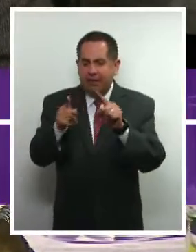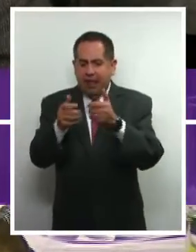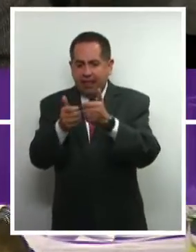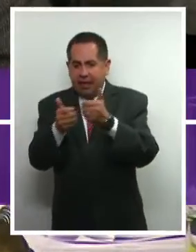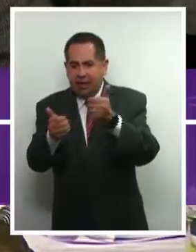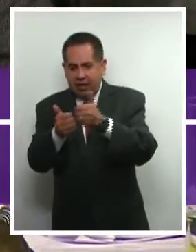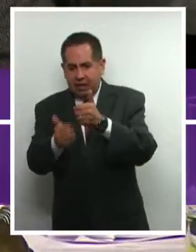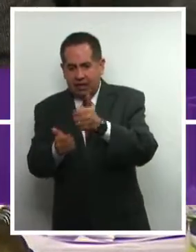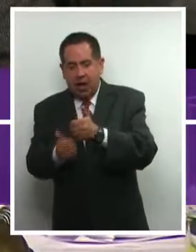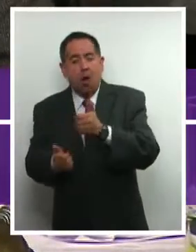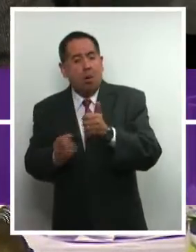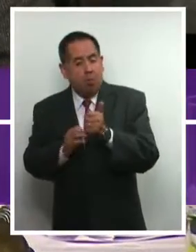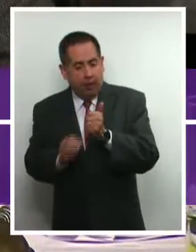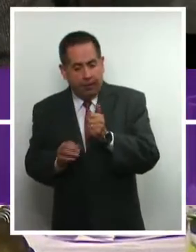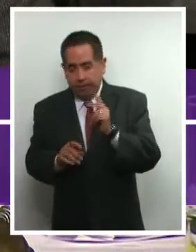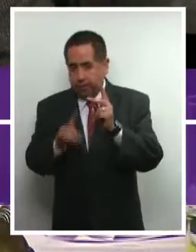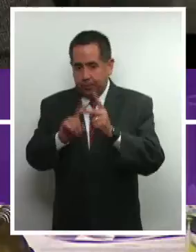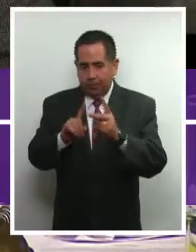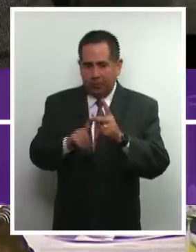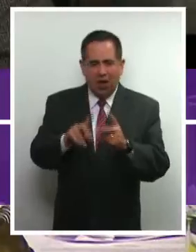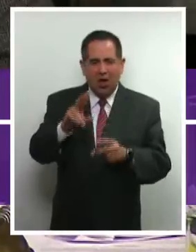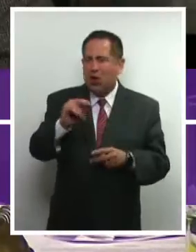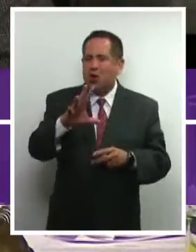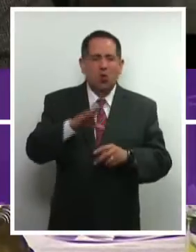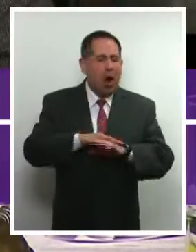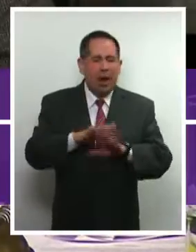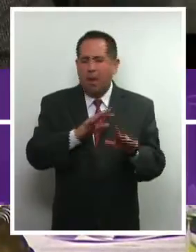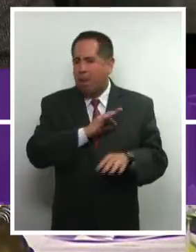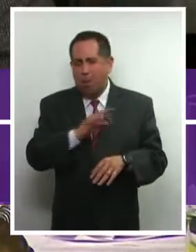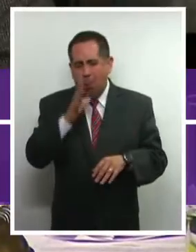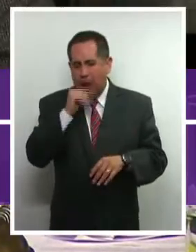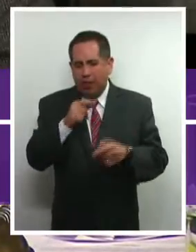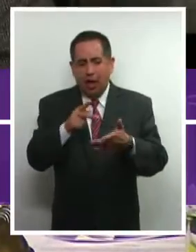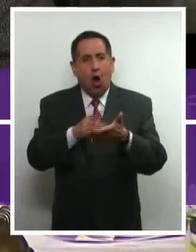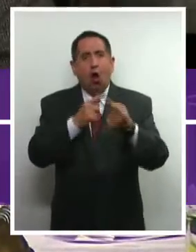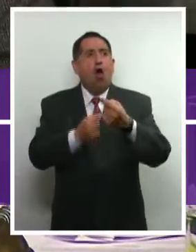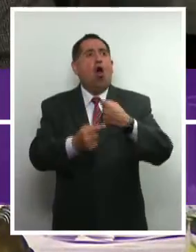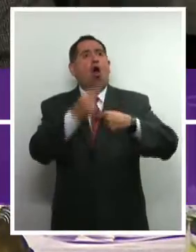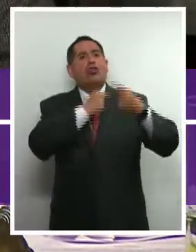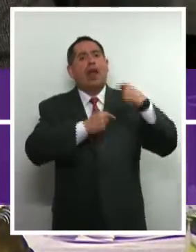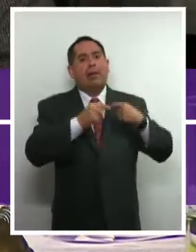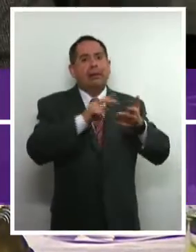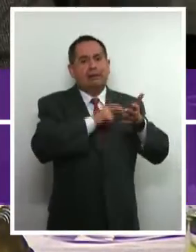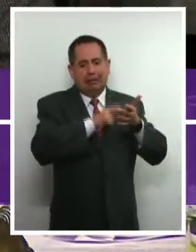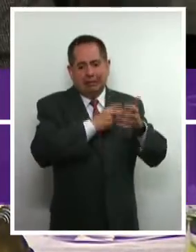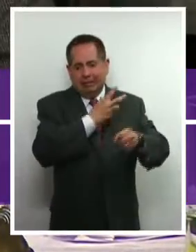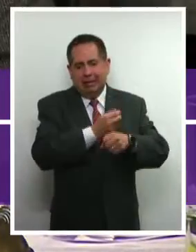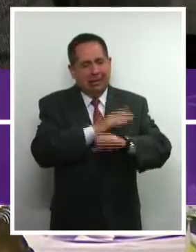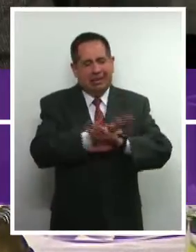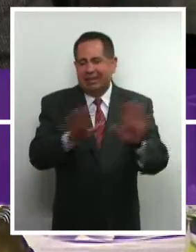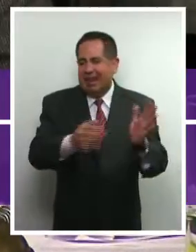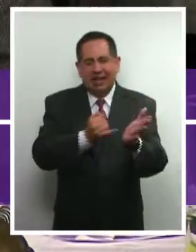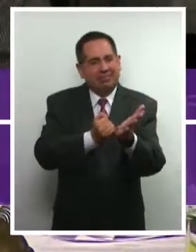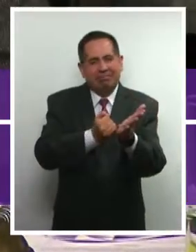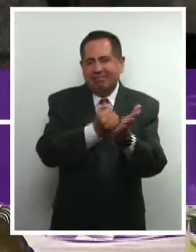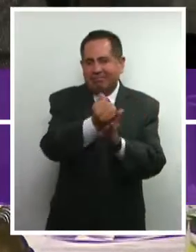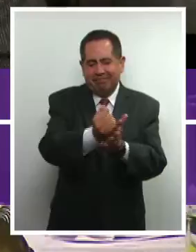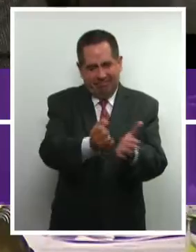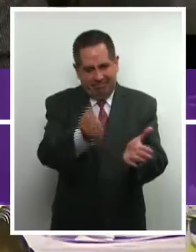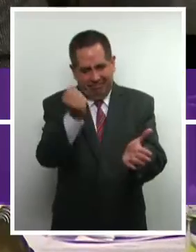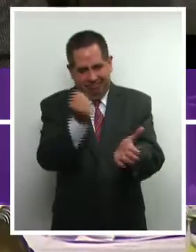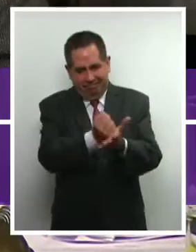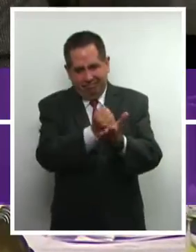los artículos. Segundo, no hay ninguna posibilidad de retroactividad en las resoluciones